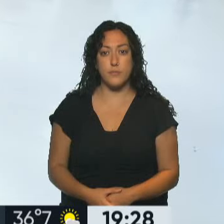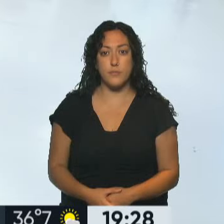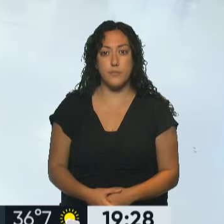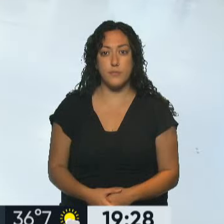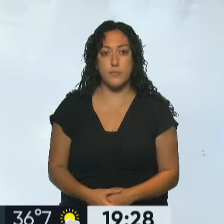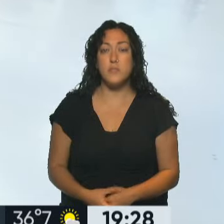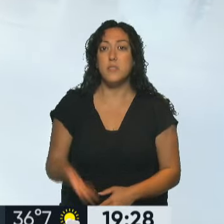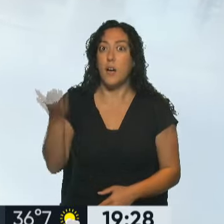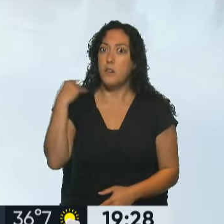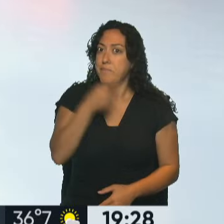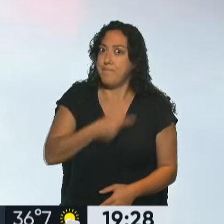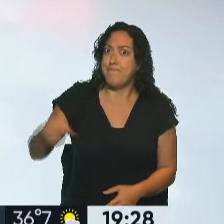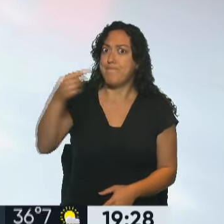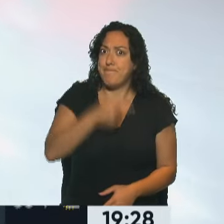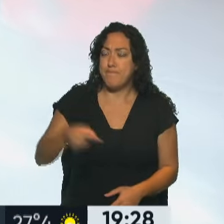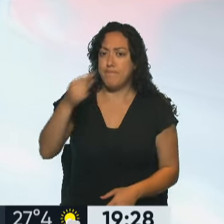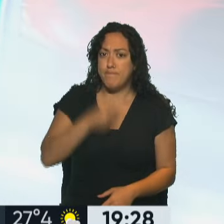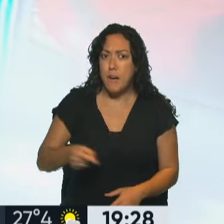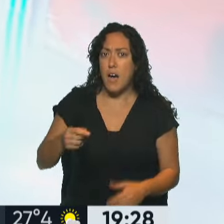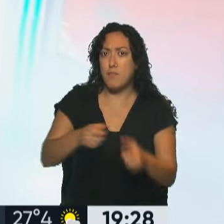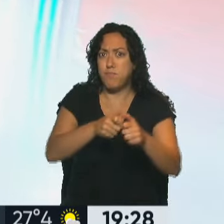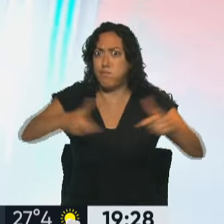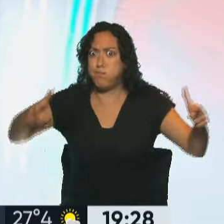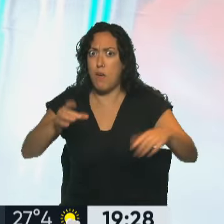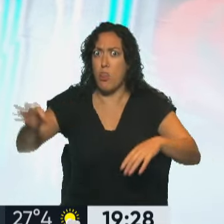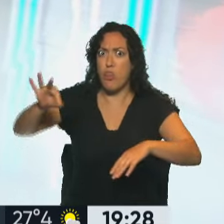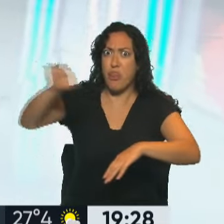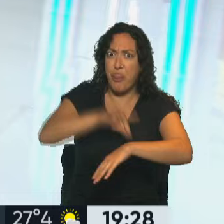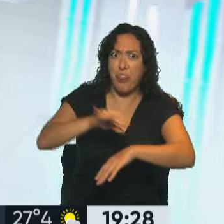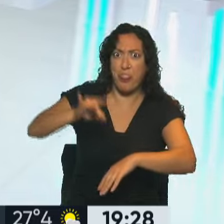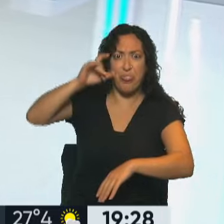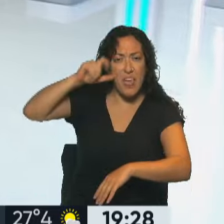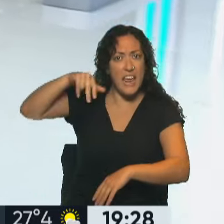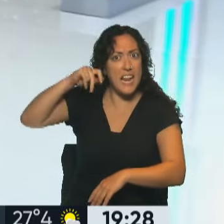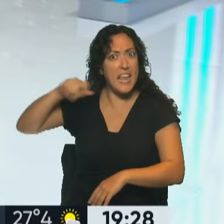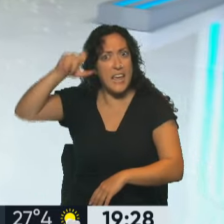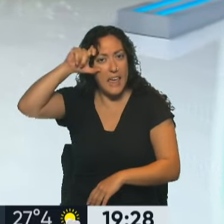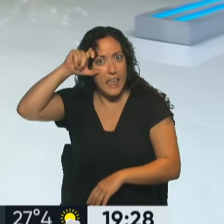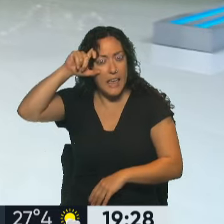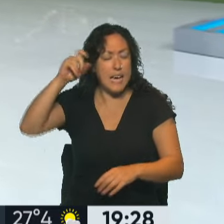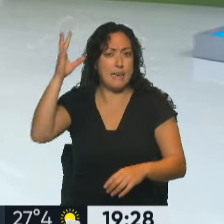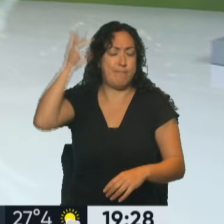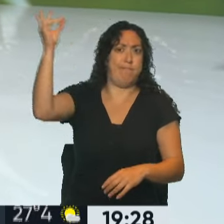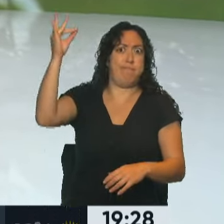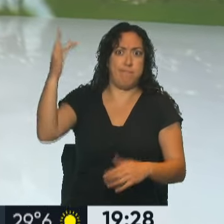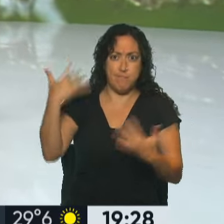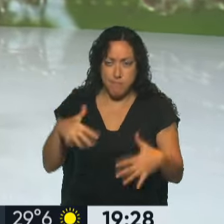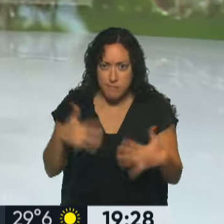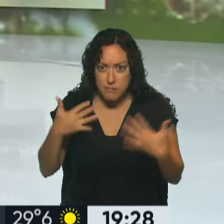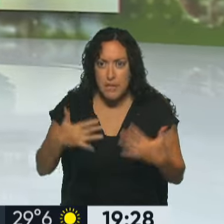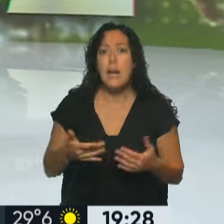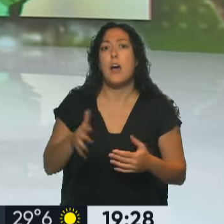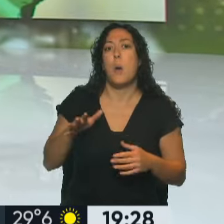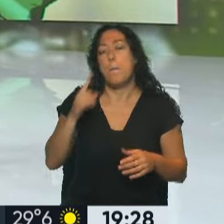desde hace semanas hay récord de casos de dengue en la República Argentina tema que preocupa y ya hay alerta también en